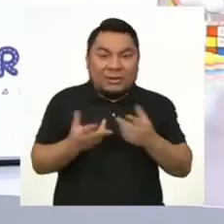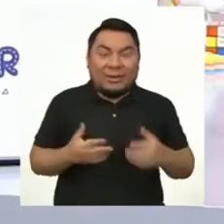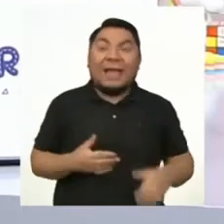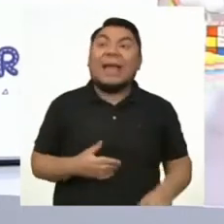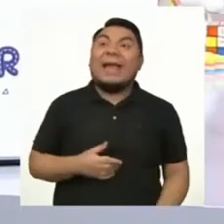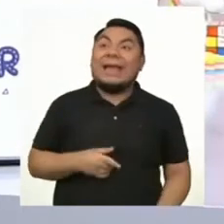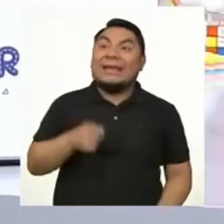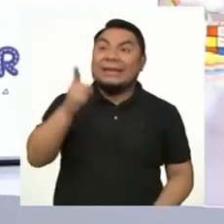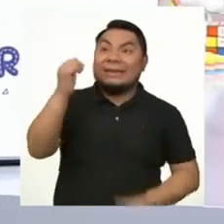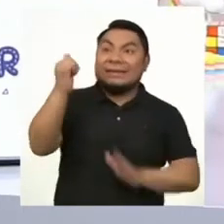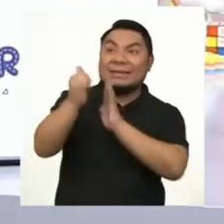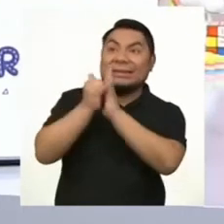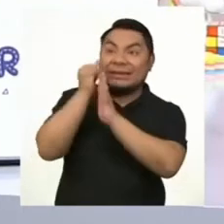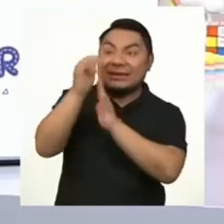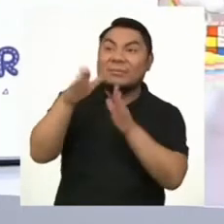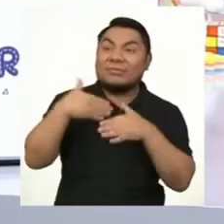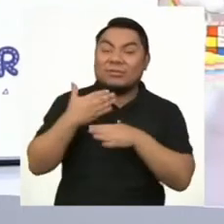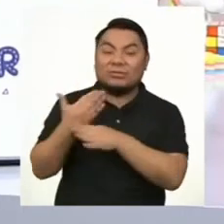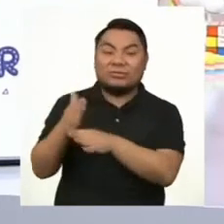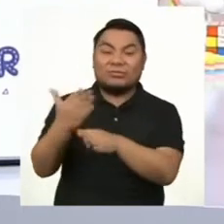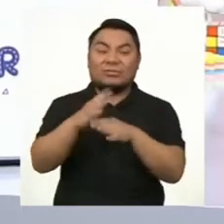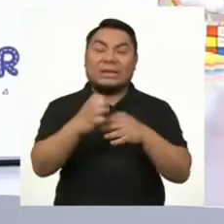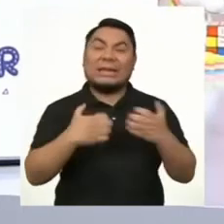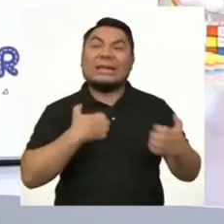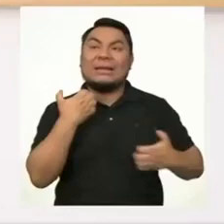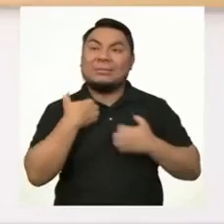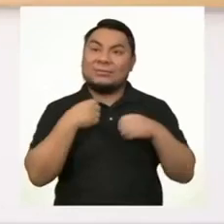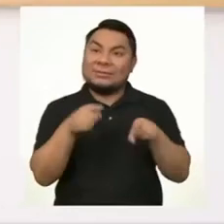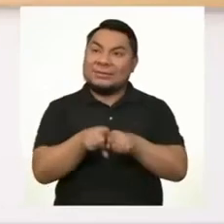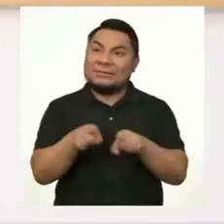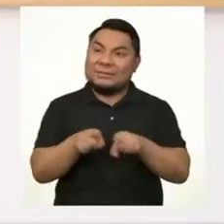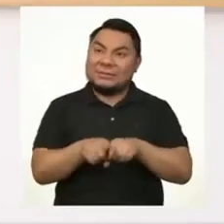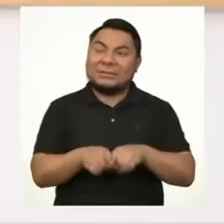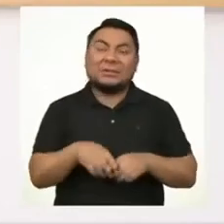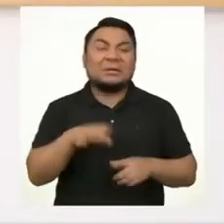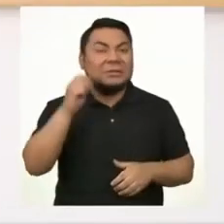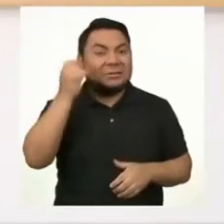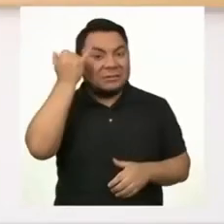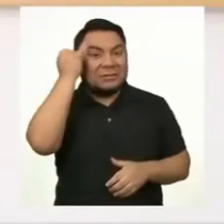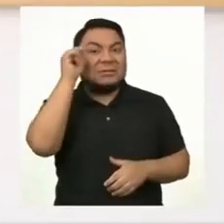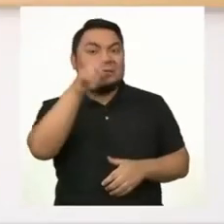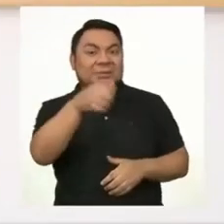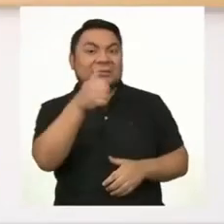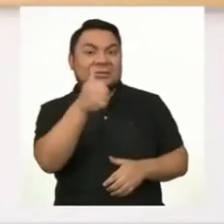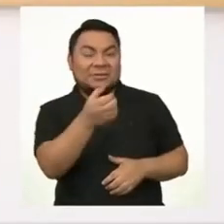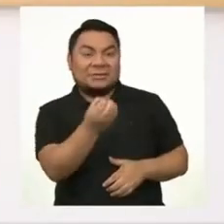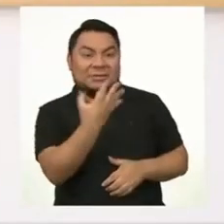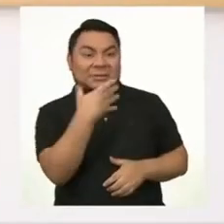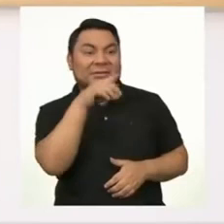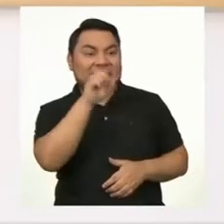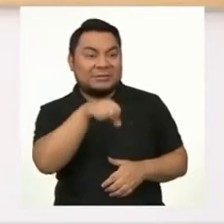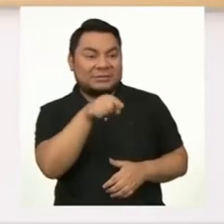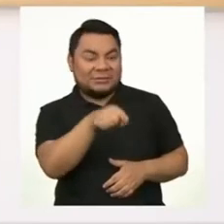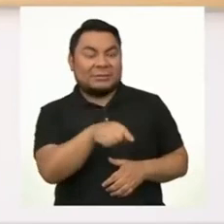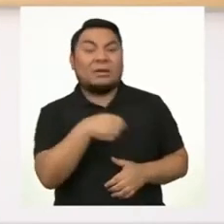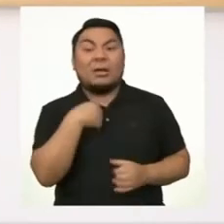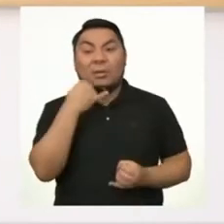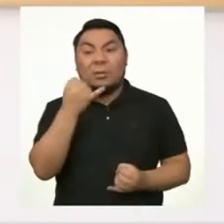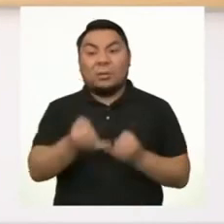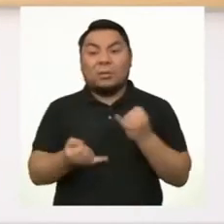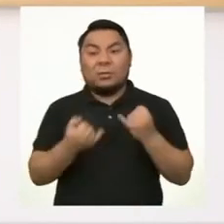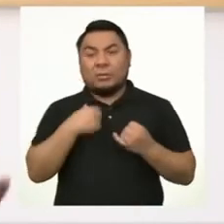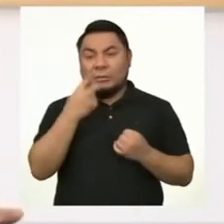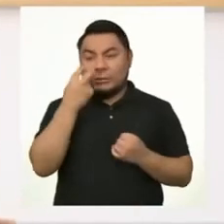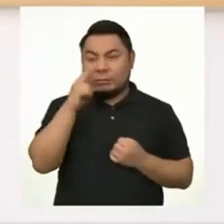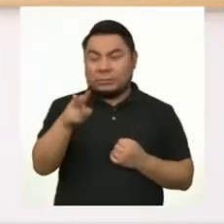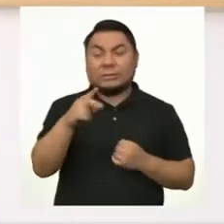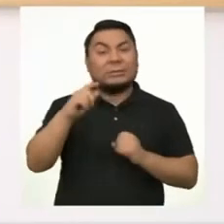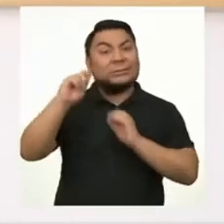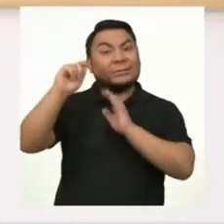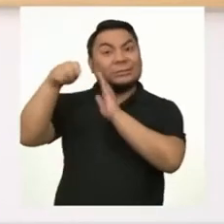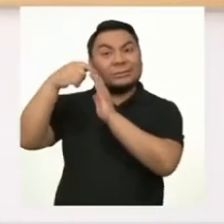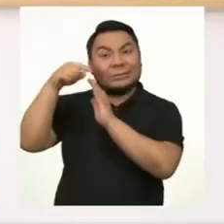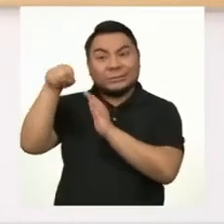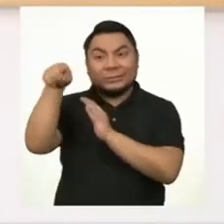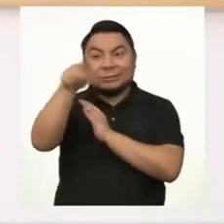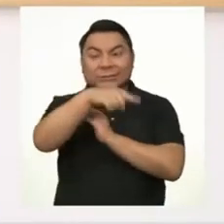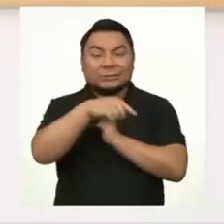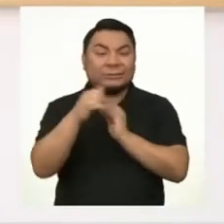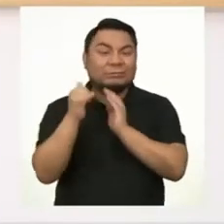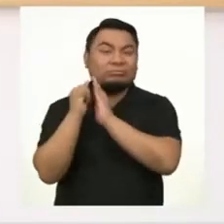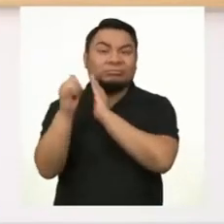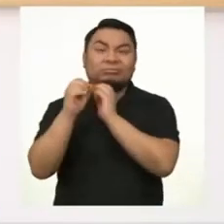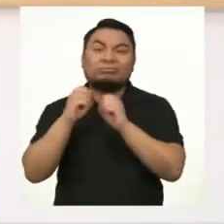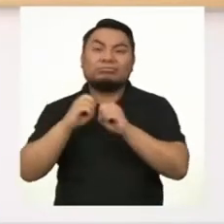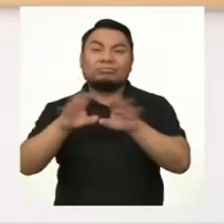puede servir para compartir las emociones también. Qué bueno que lo mencionas, Yaremis. Últimamente vemos en las redes que se